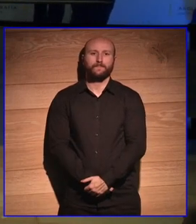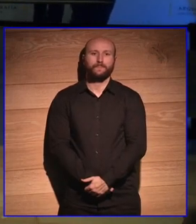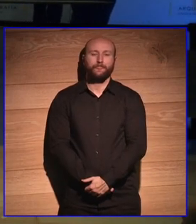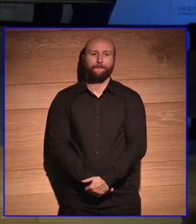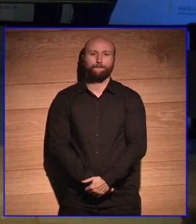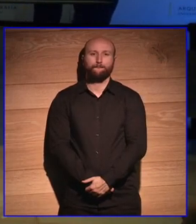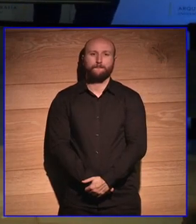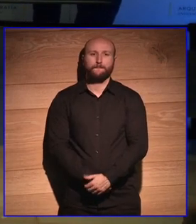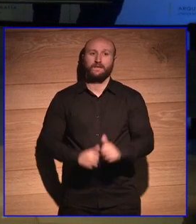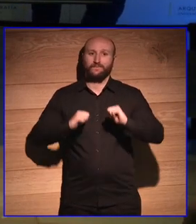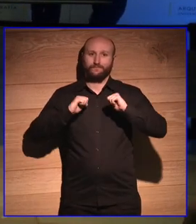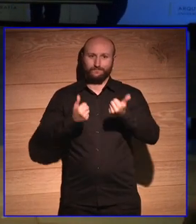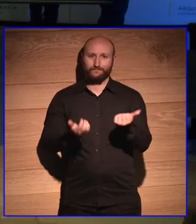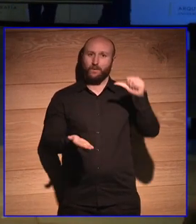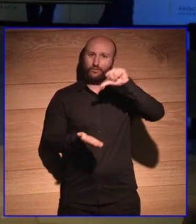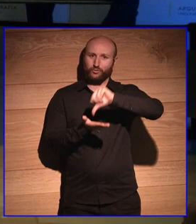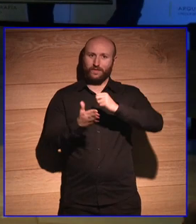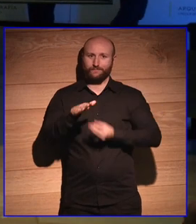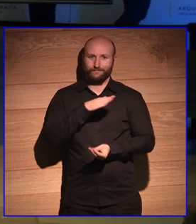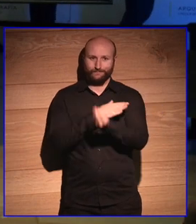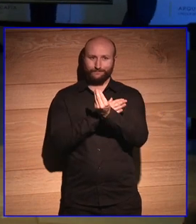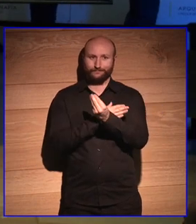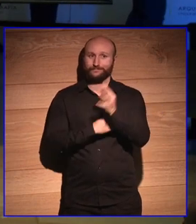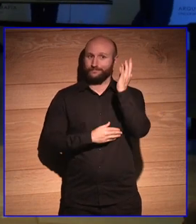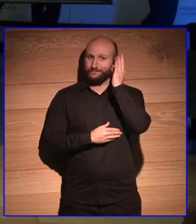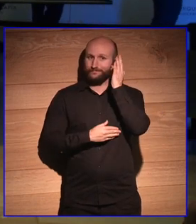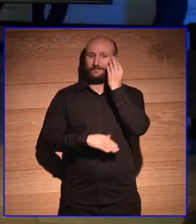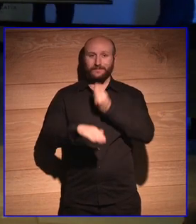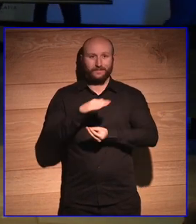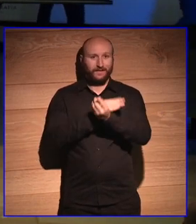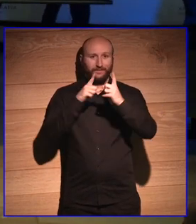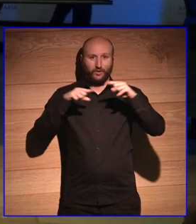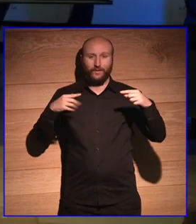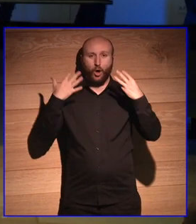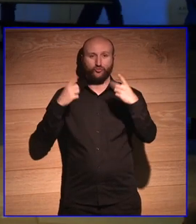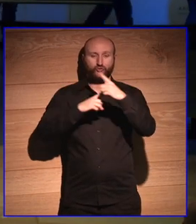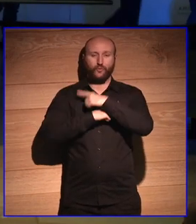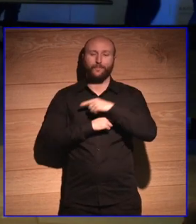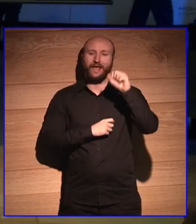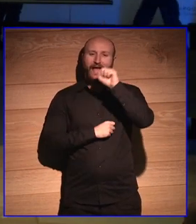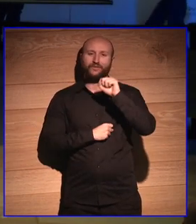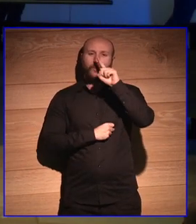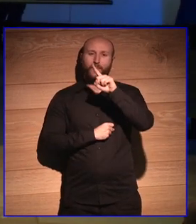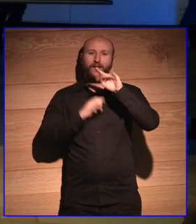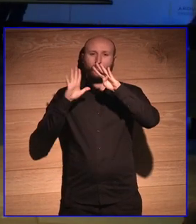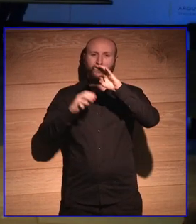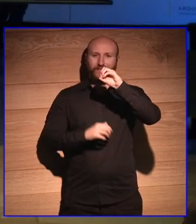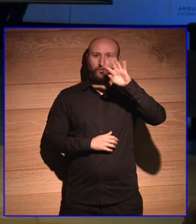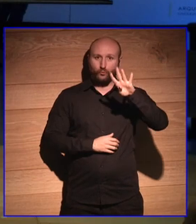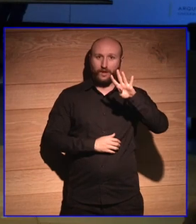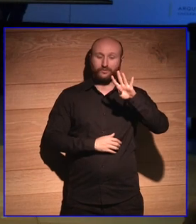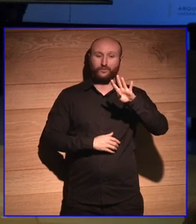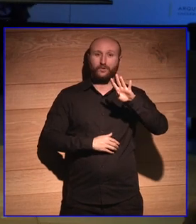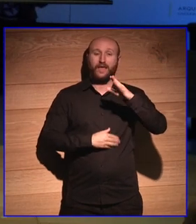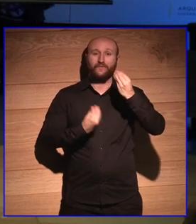empecemos por su ciudad natal maría de pablos nació en segovia el 8 de noviembre de 1904 y pasó allí los primeros 10 años